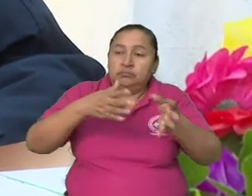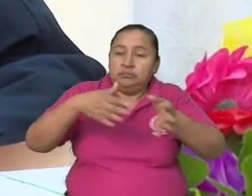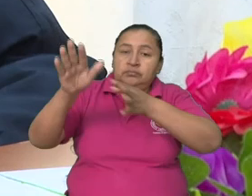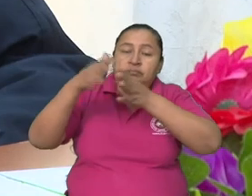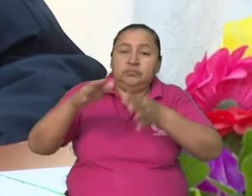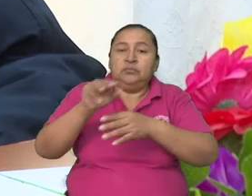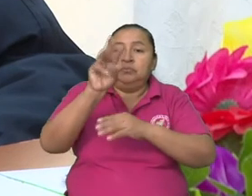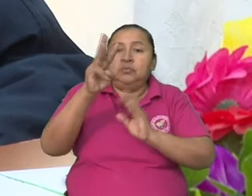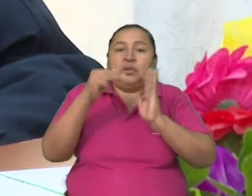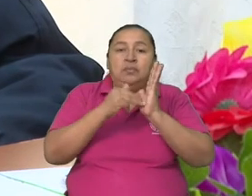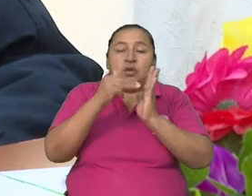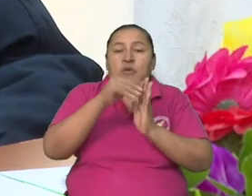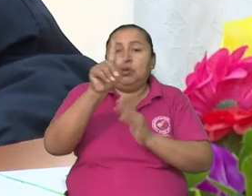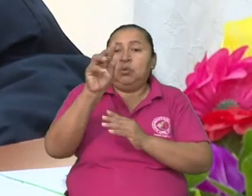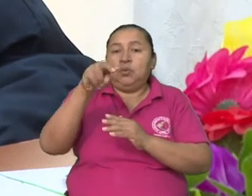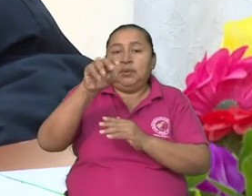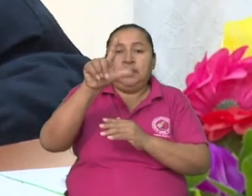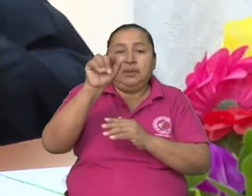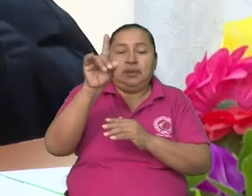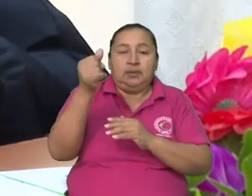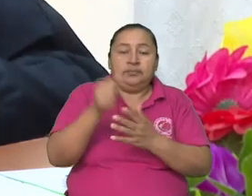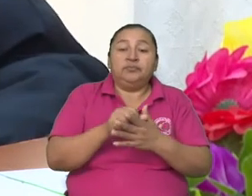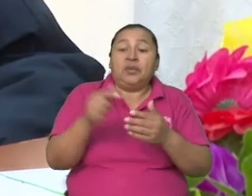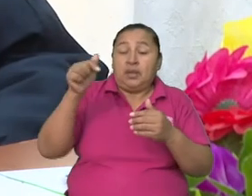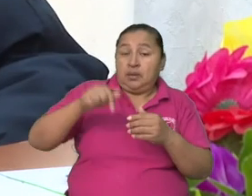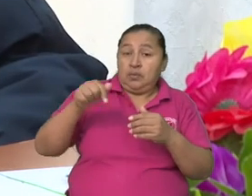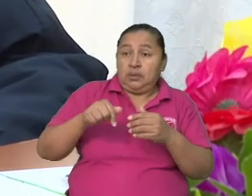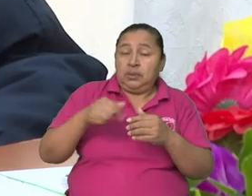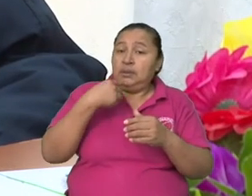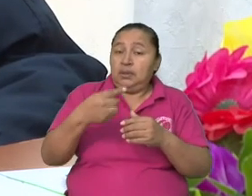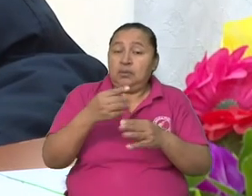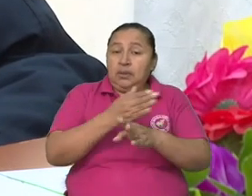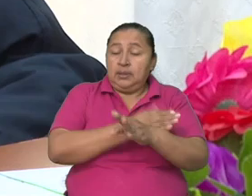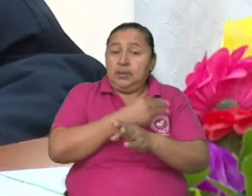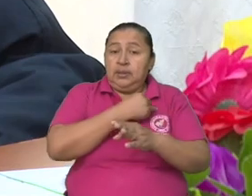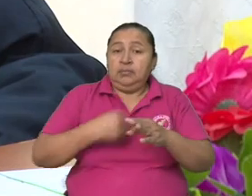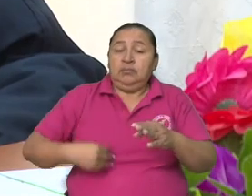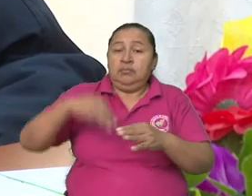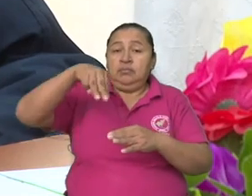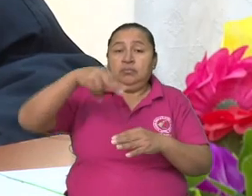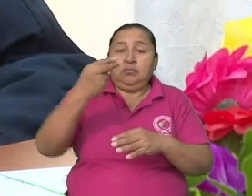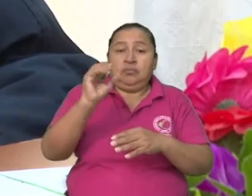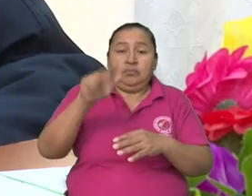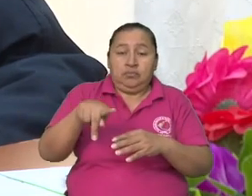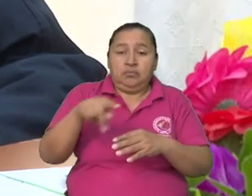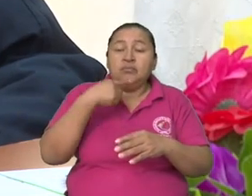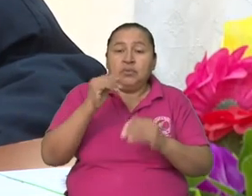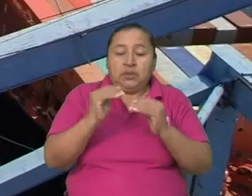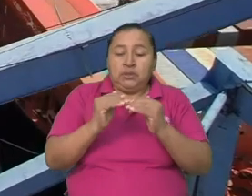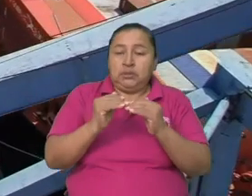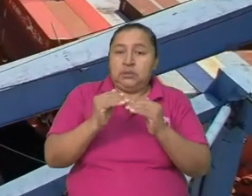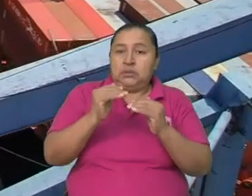casi 3 millones de toneladas. Y ahorita decía el ministro de Hacienda que tuvimos un